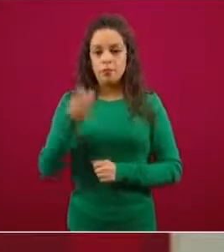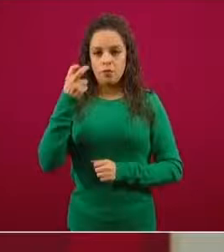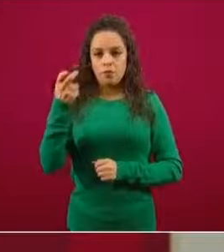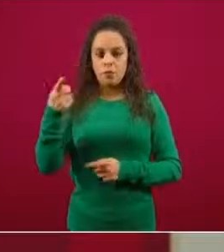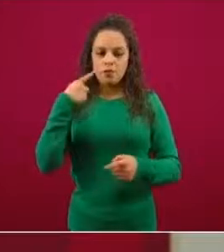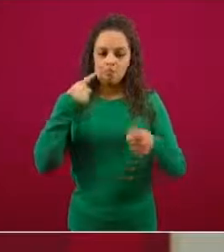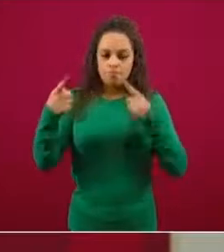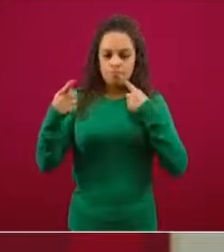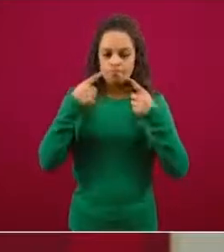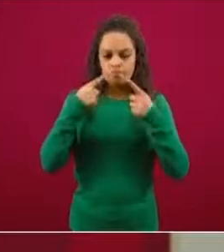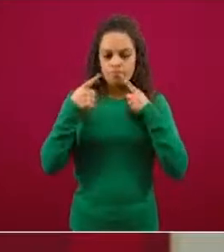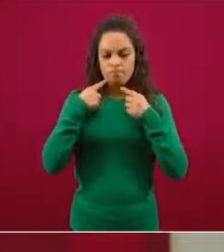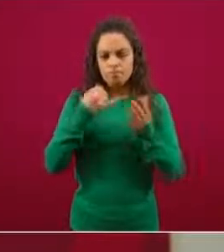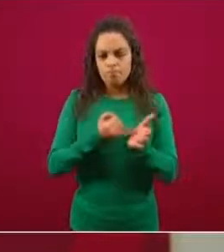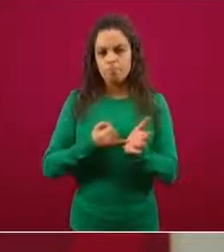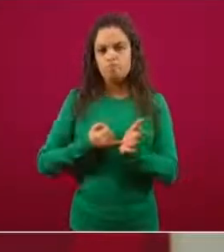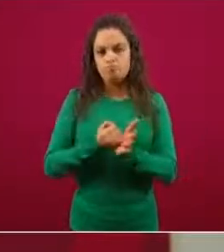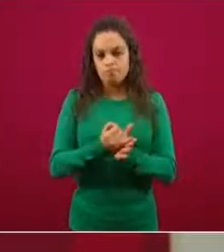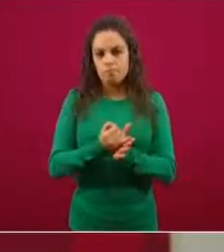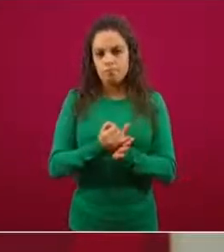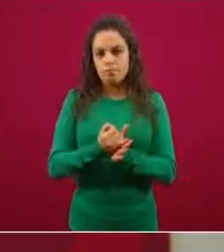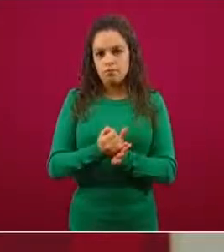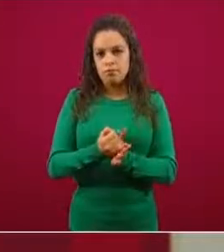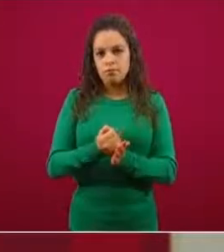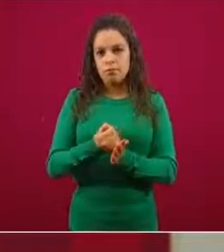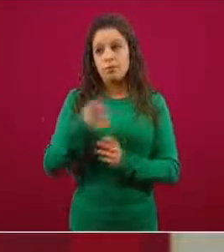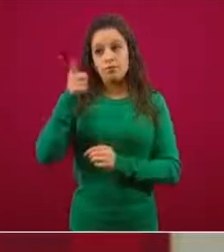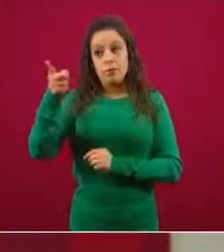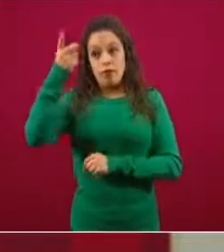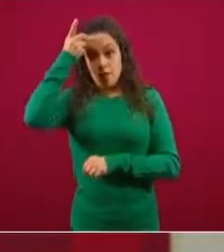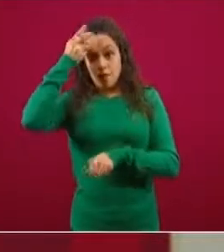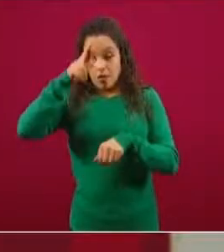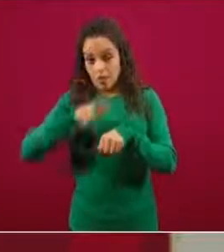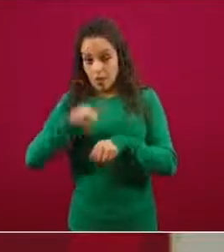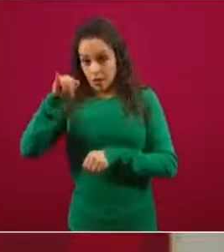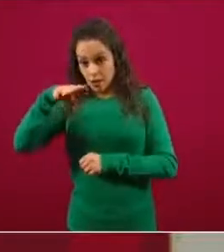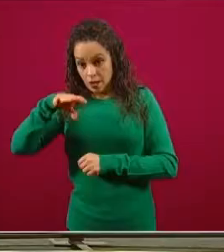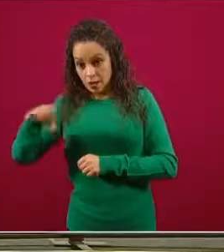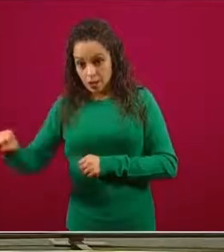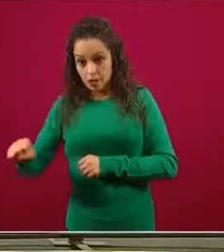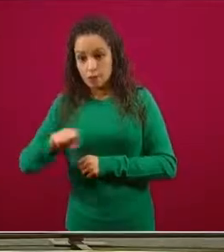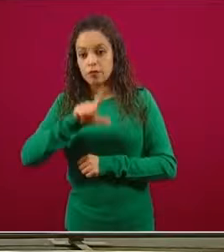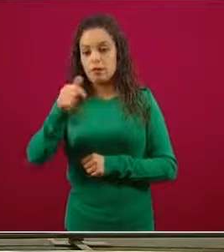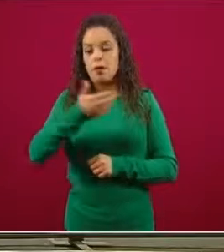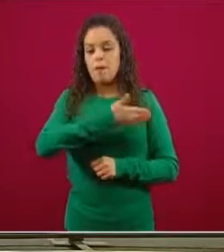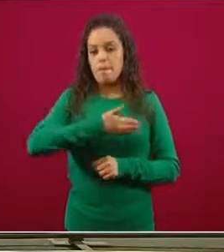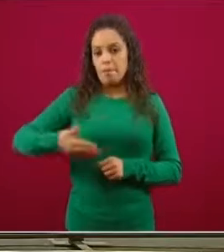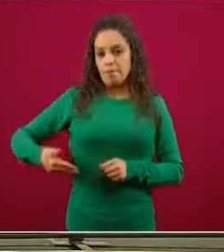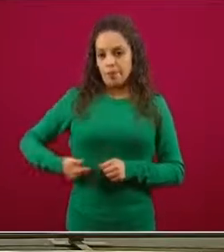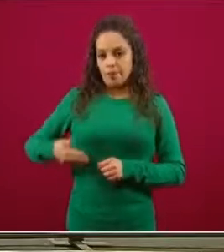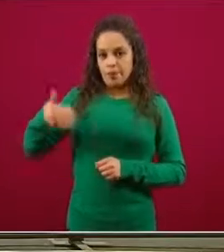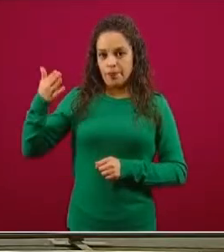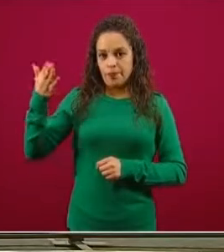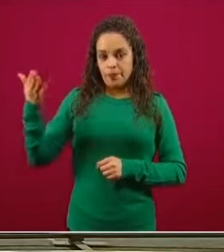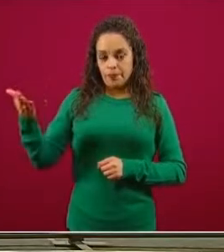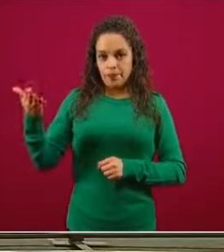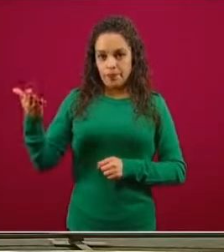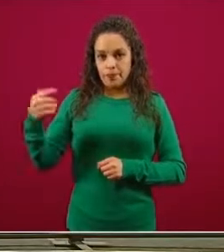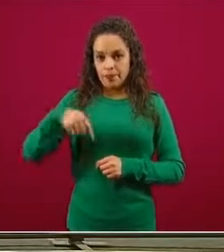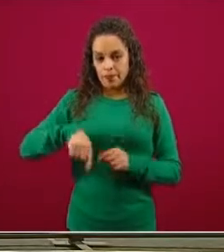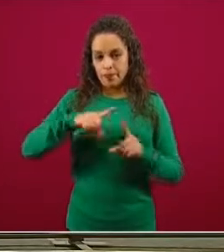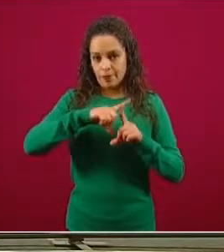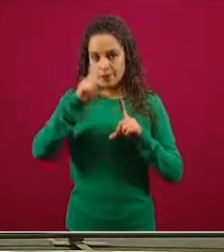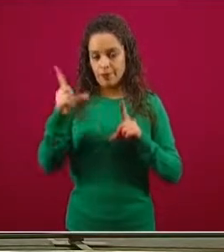parte, primero obviamente, del propio director del IMSS, la Secretaría de Salud, el presidente de la República, para que el IMSS pueda abrir sus puertas